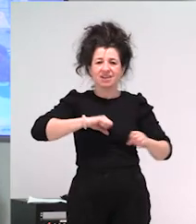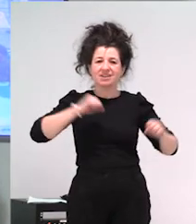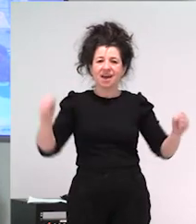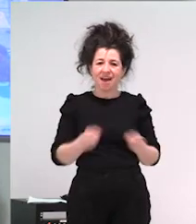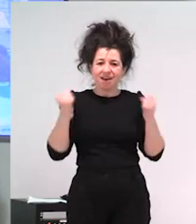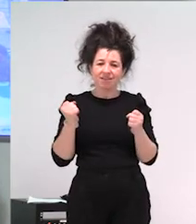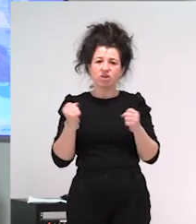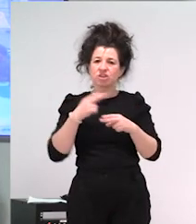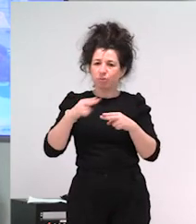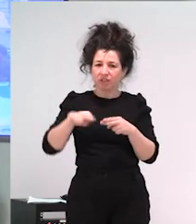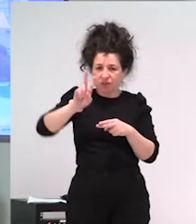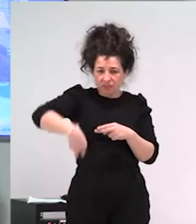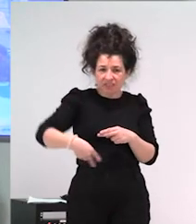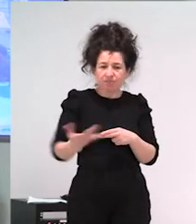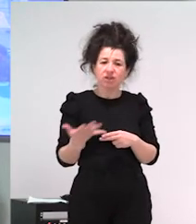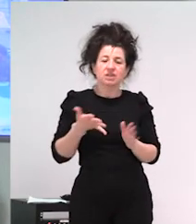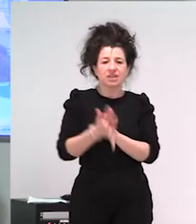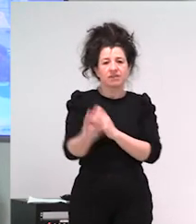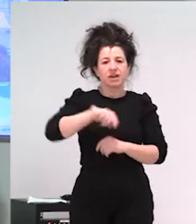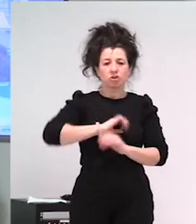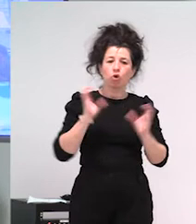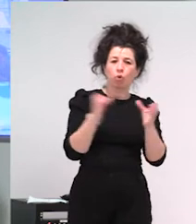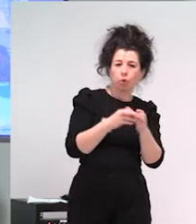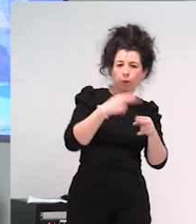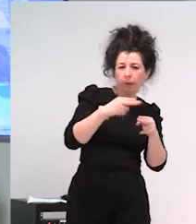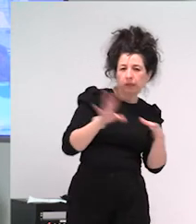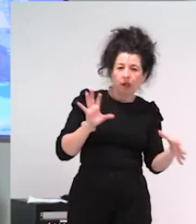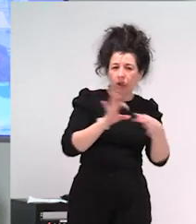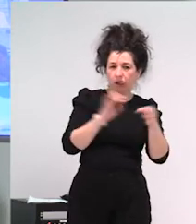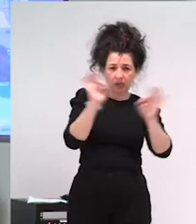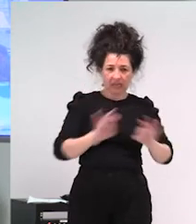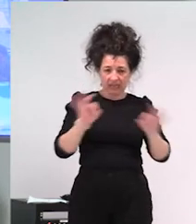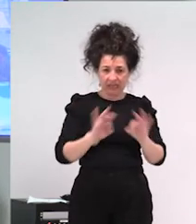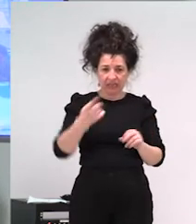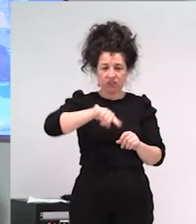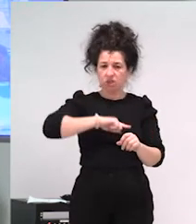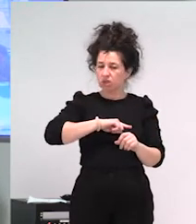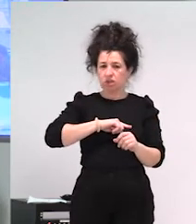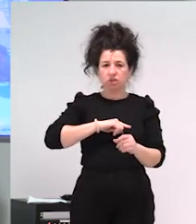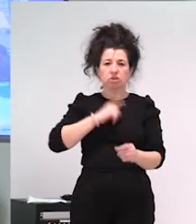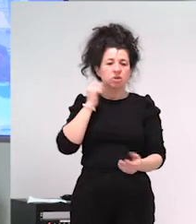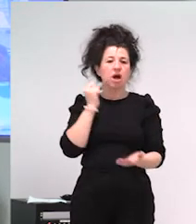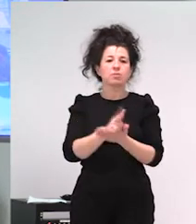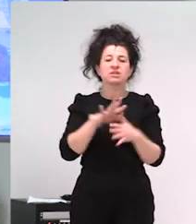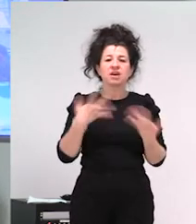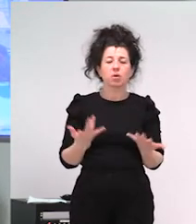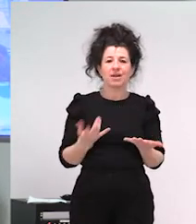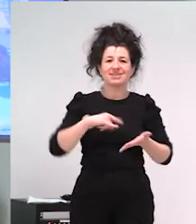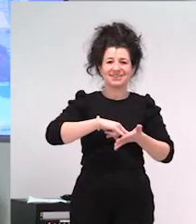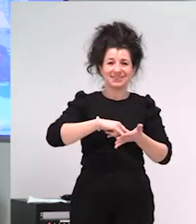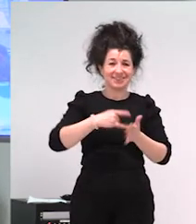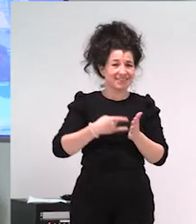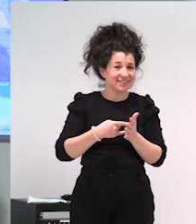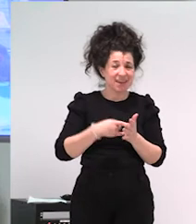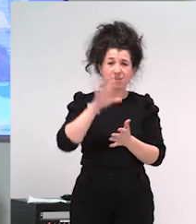no nos liga a ningún espacio político ni ningún partido. Nosotras apostamos por un cambio radical del sistema y no del clima, para hacer el